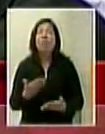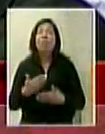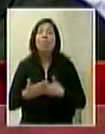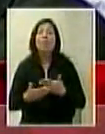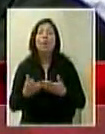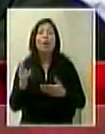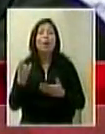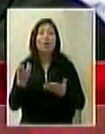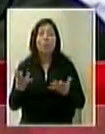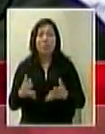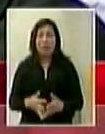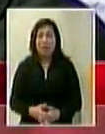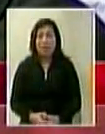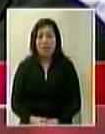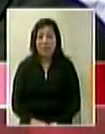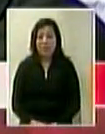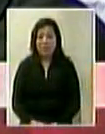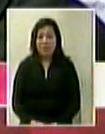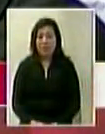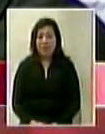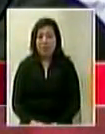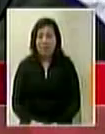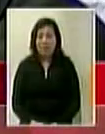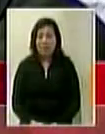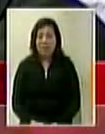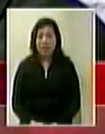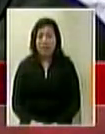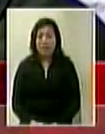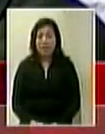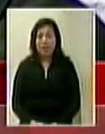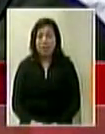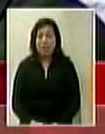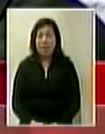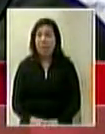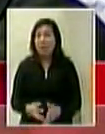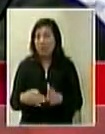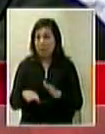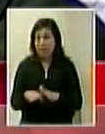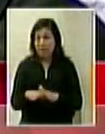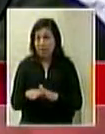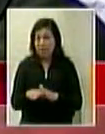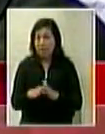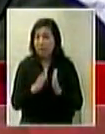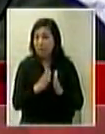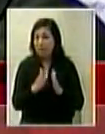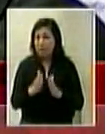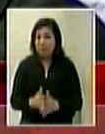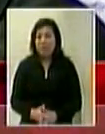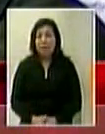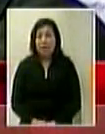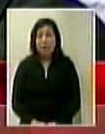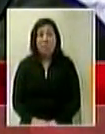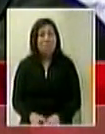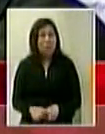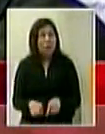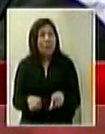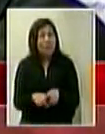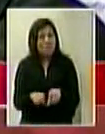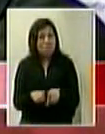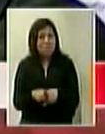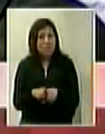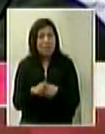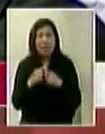la corrupción, pues, ¿no? Se produce, pues, al interior de los establecimientos, pero también se